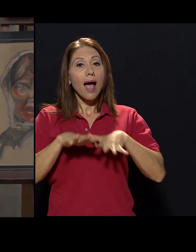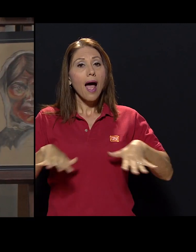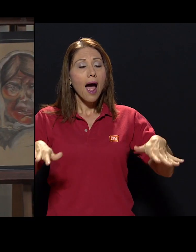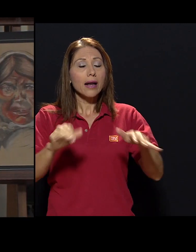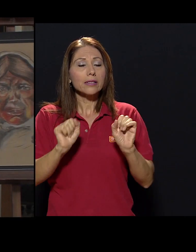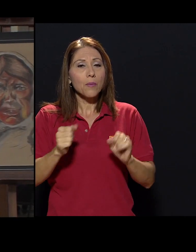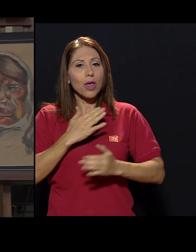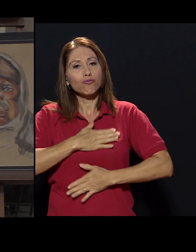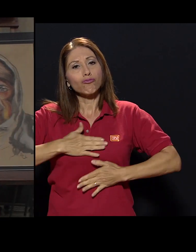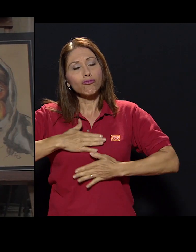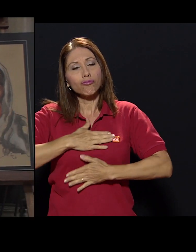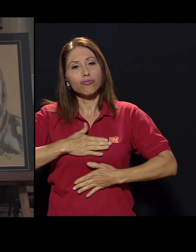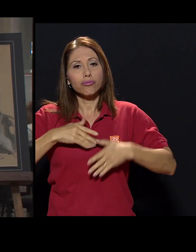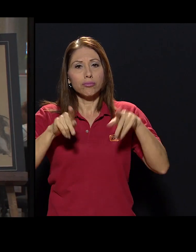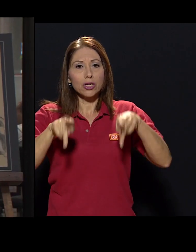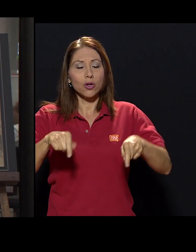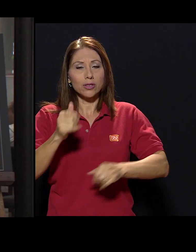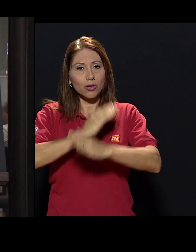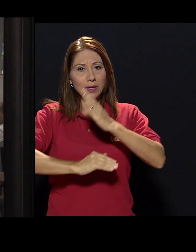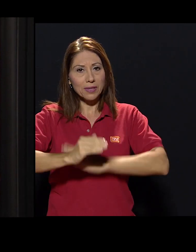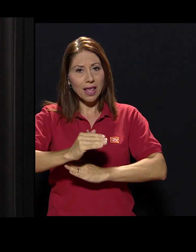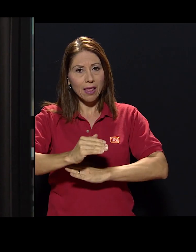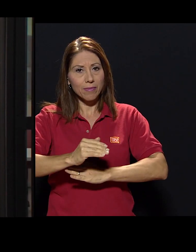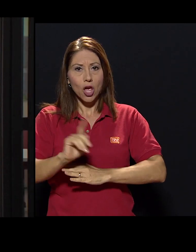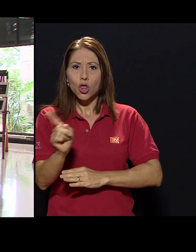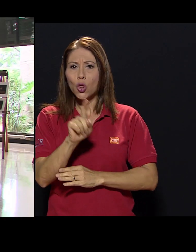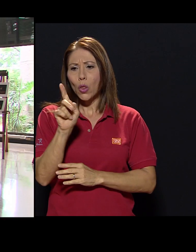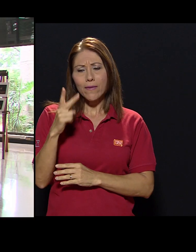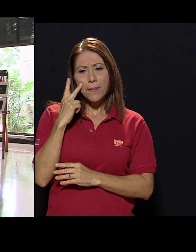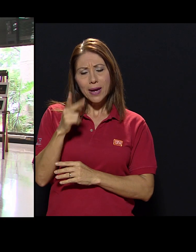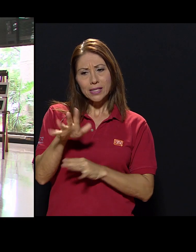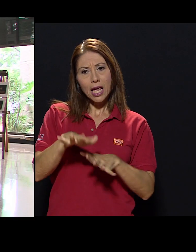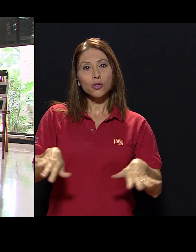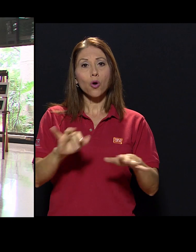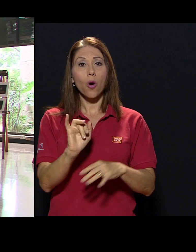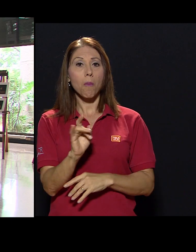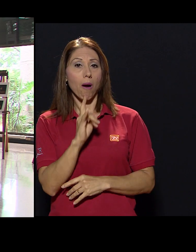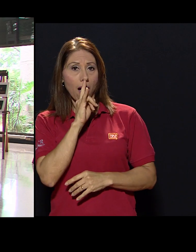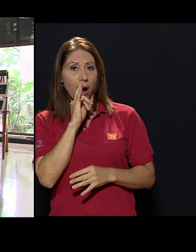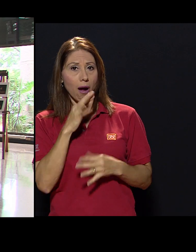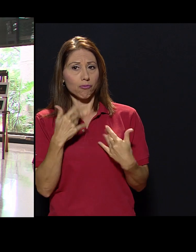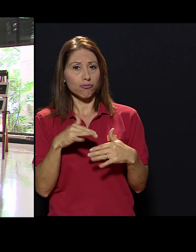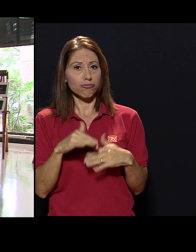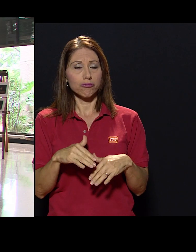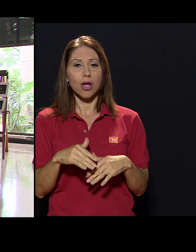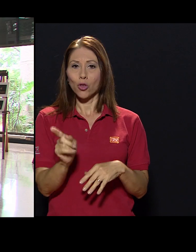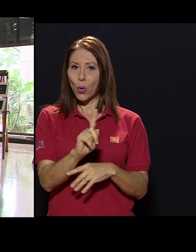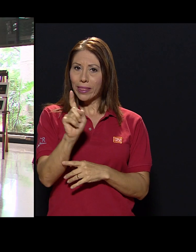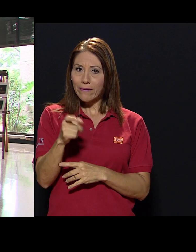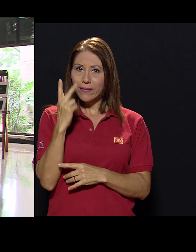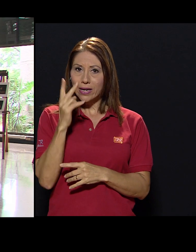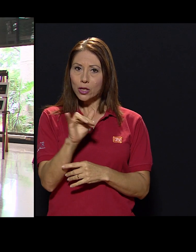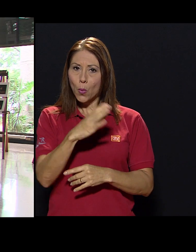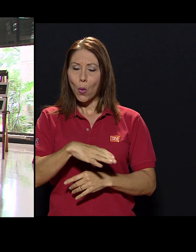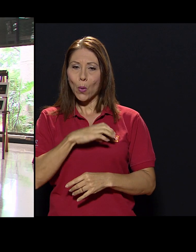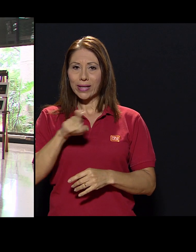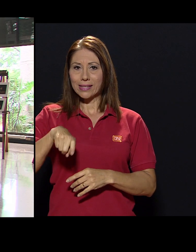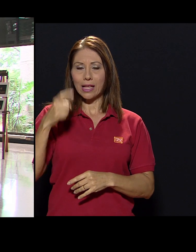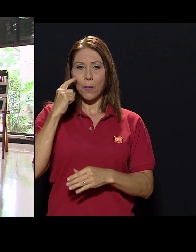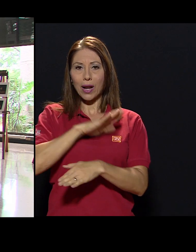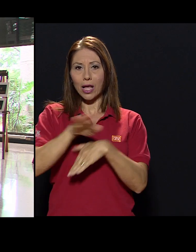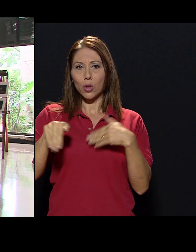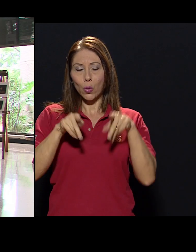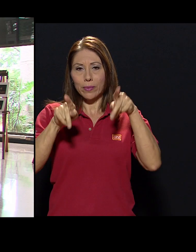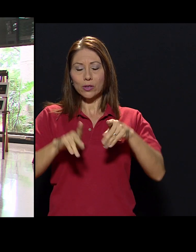Espacios en donde Se dé la recreación Para las personas Con discapacidad No deben ser vistos Como un lujo Sino un elemento Necesario Para el